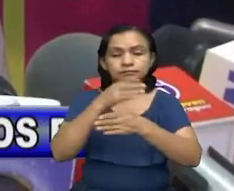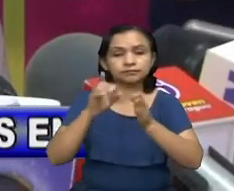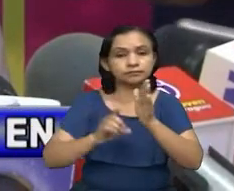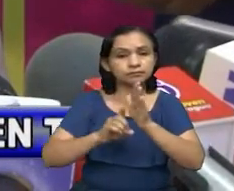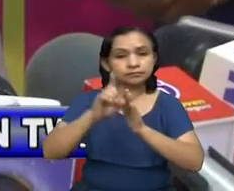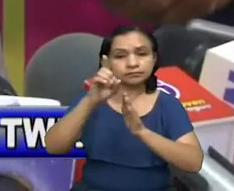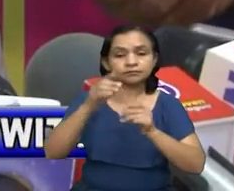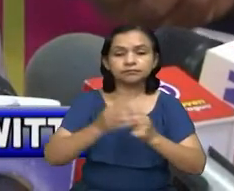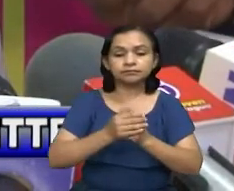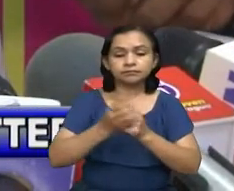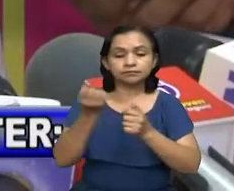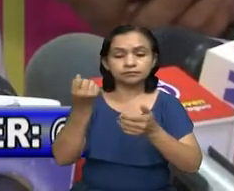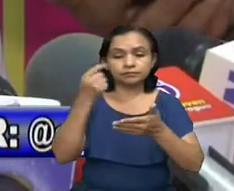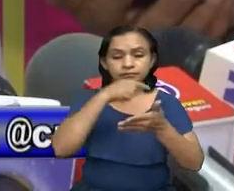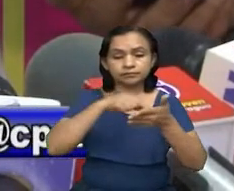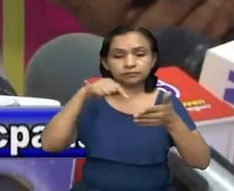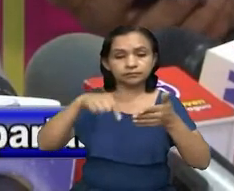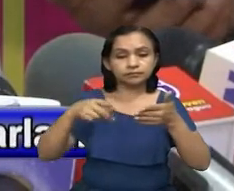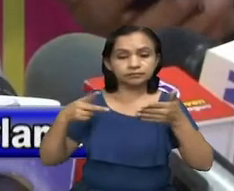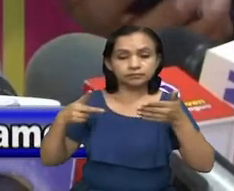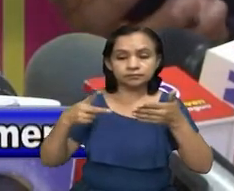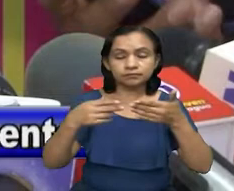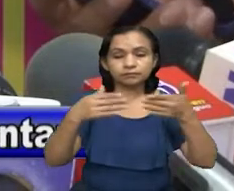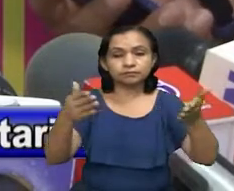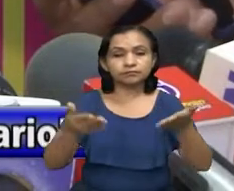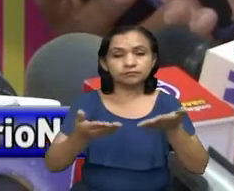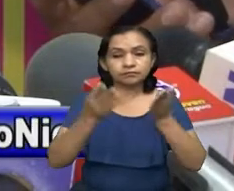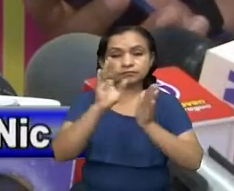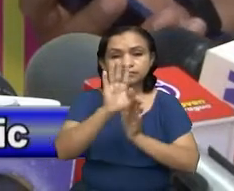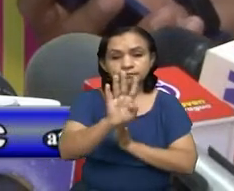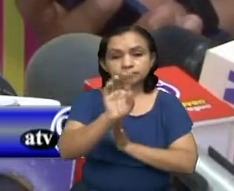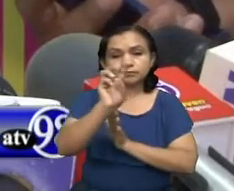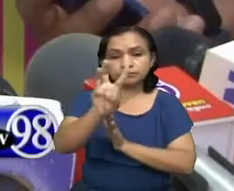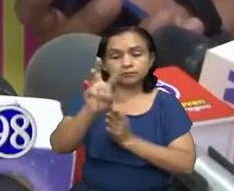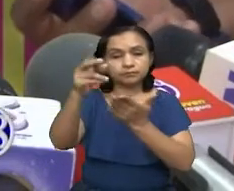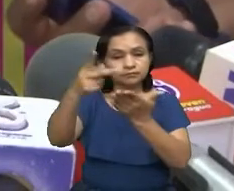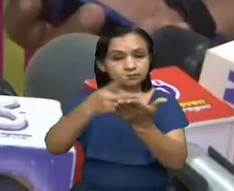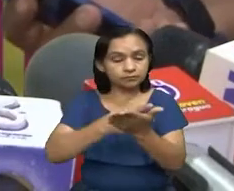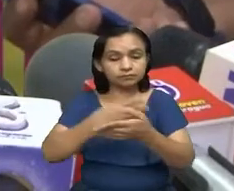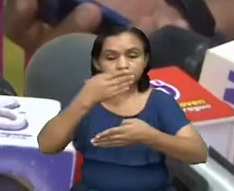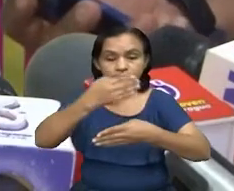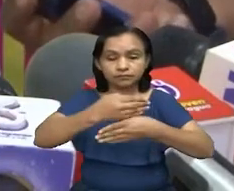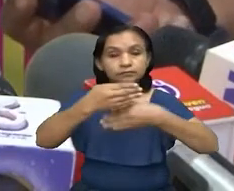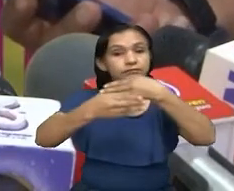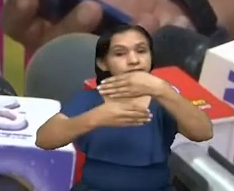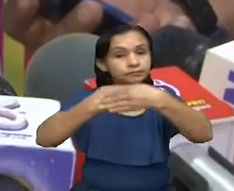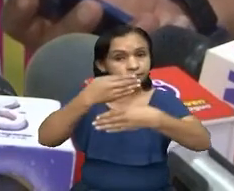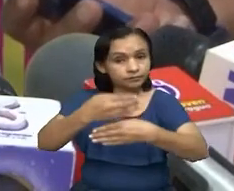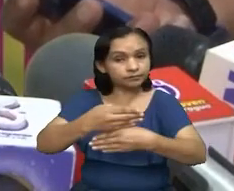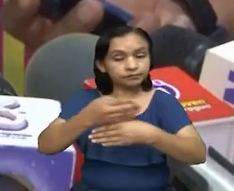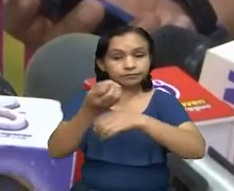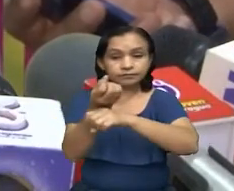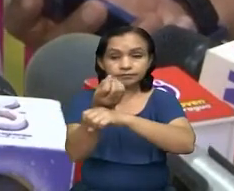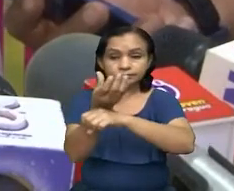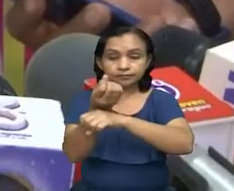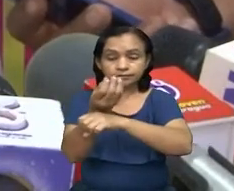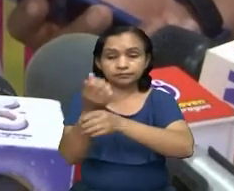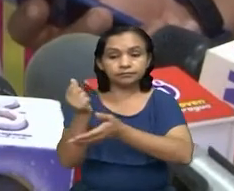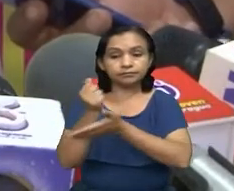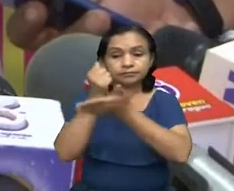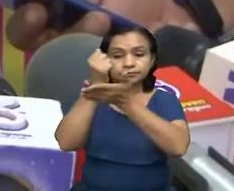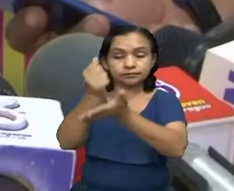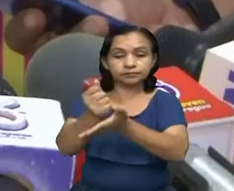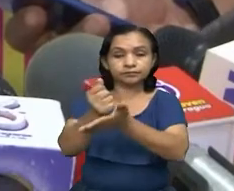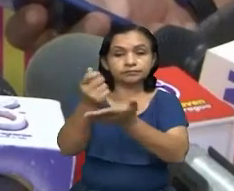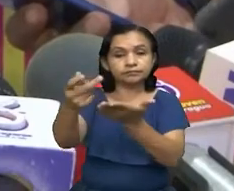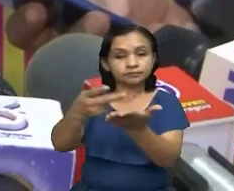esta semana vamos a tener la inauguración y entrega de 43 proyectos de infraestructura y las alcaldías han invertido en